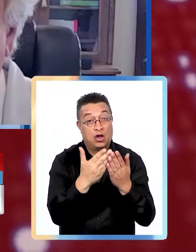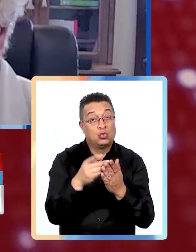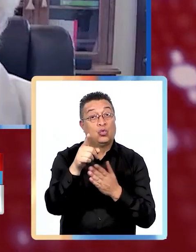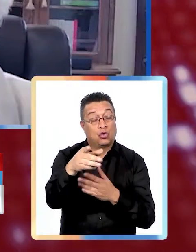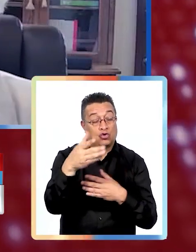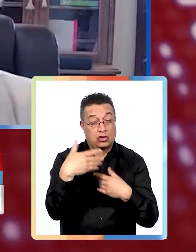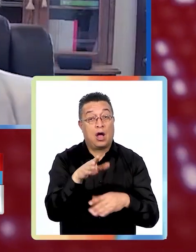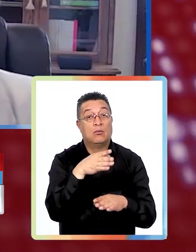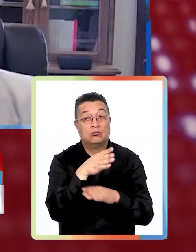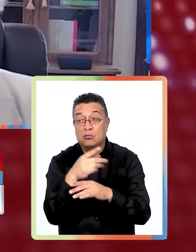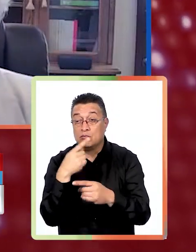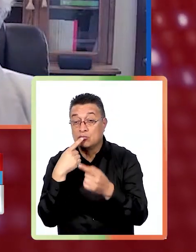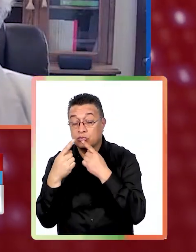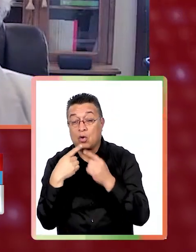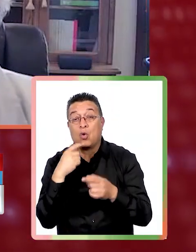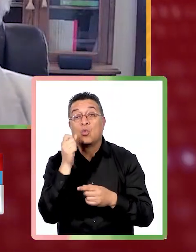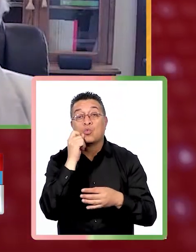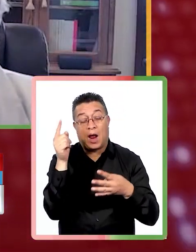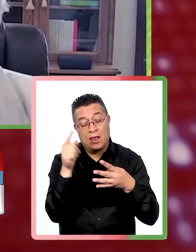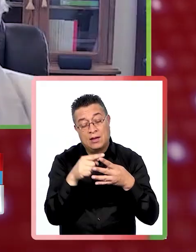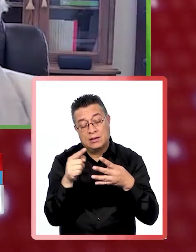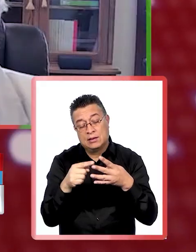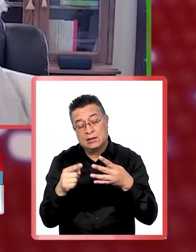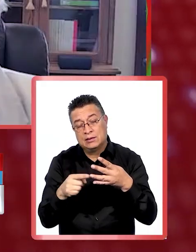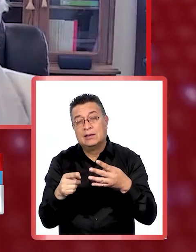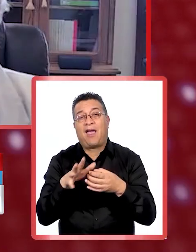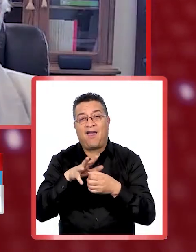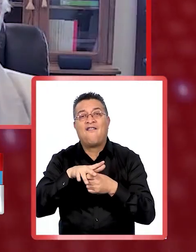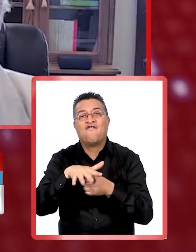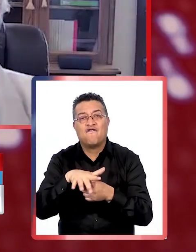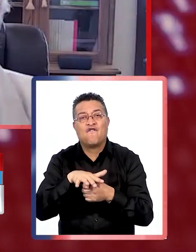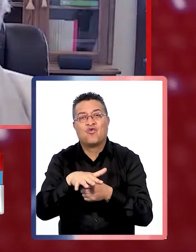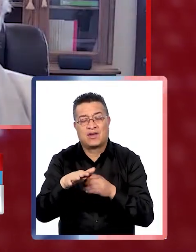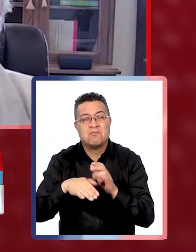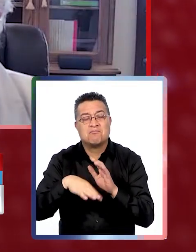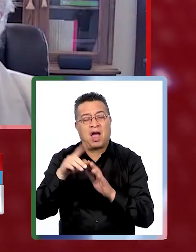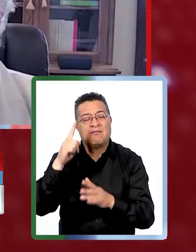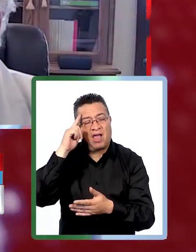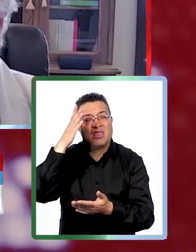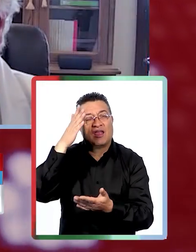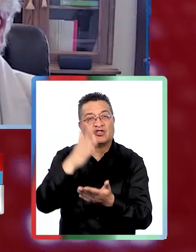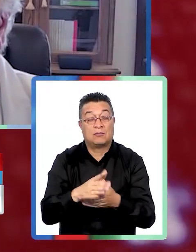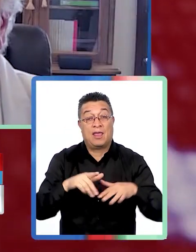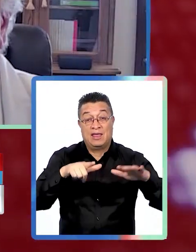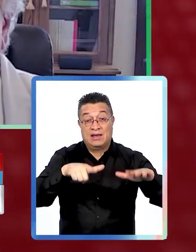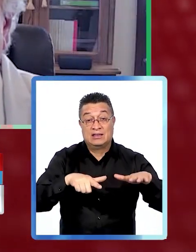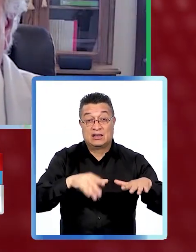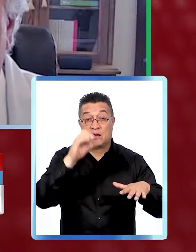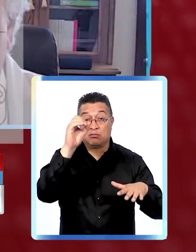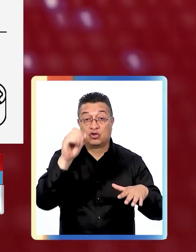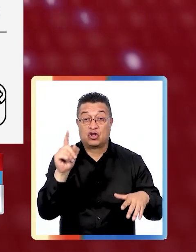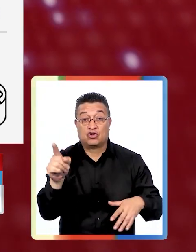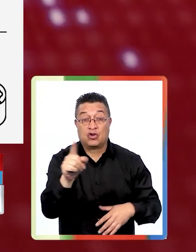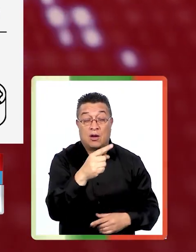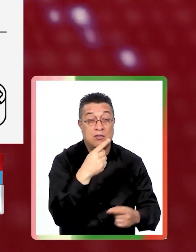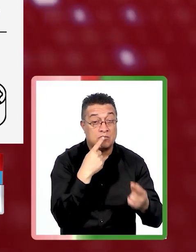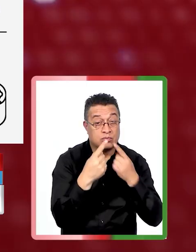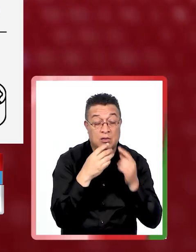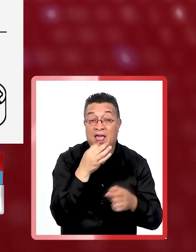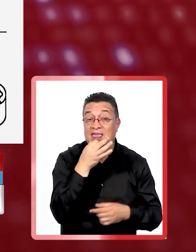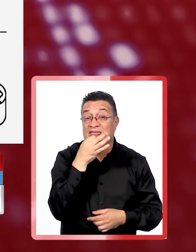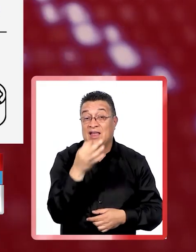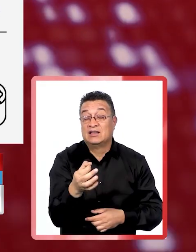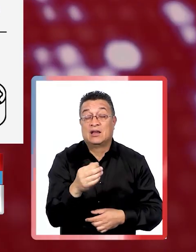ustedes realizaron, ¿de cuáles son los factores que han influido precisamente en esta decisión? El 17% de los